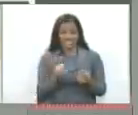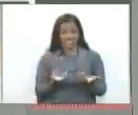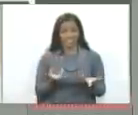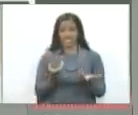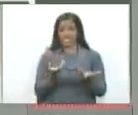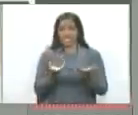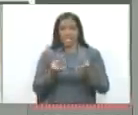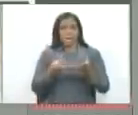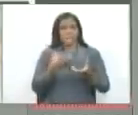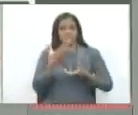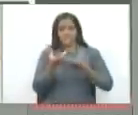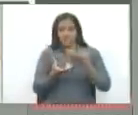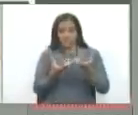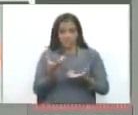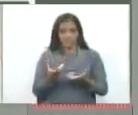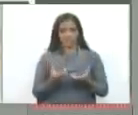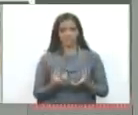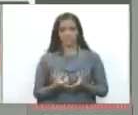hortalizas.